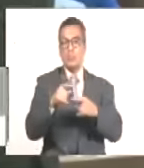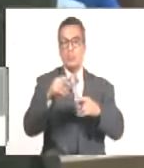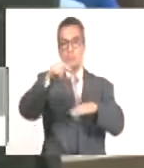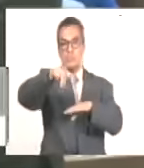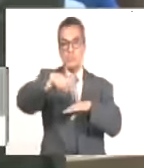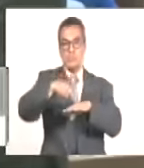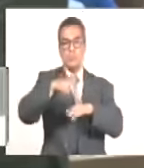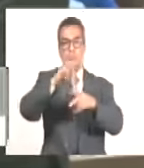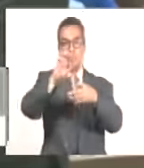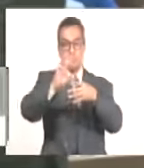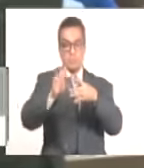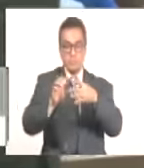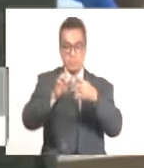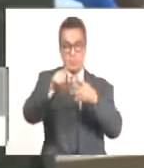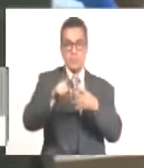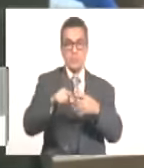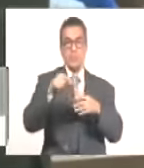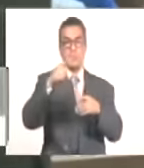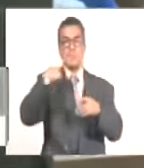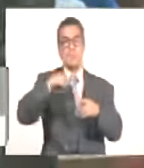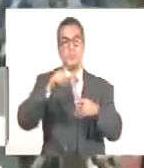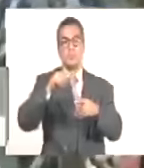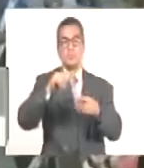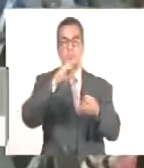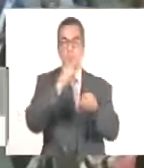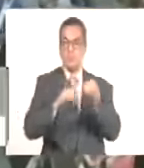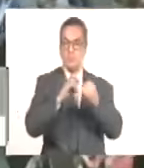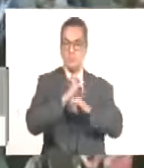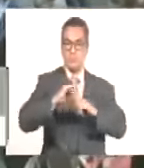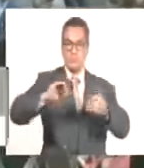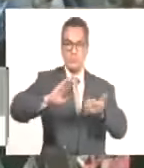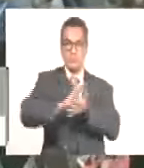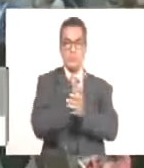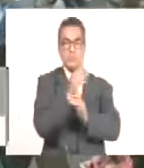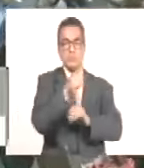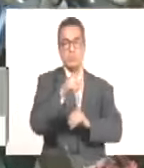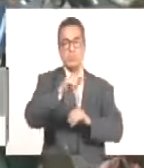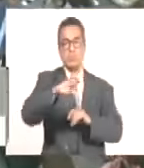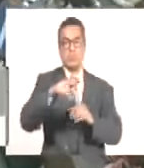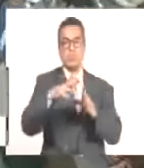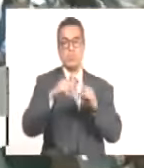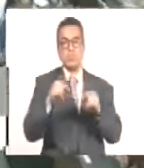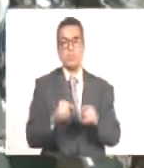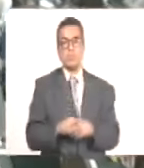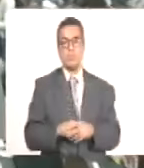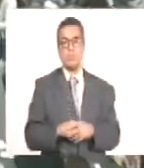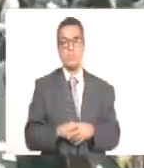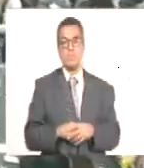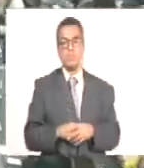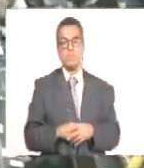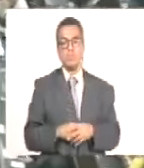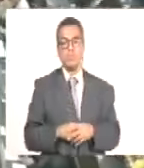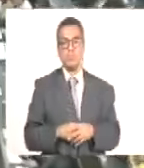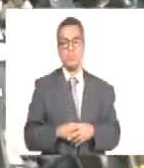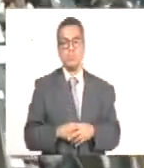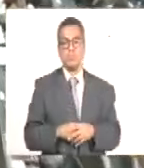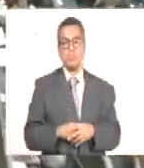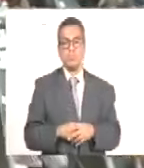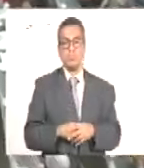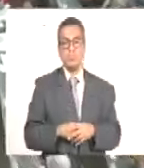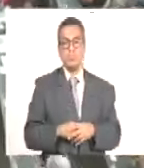con esas características sería el acabose que forma tres